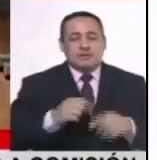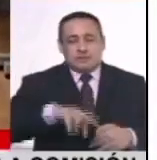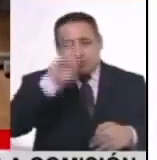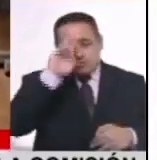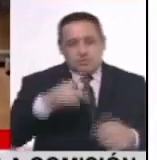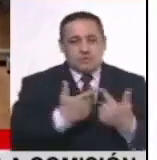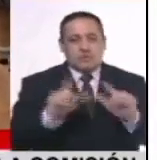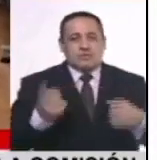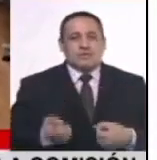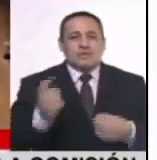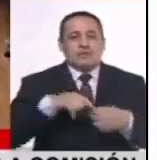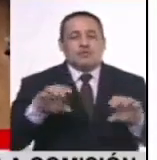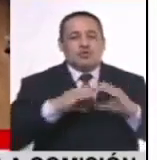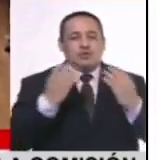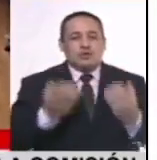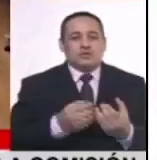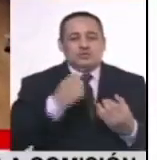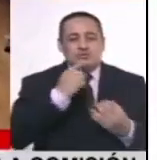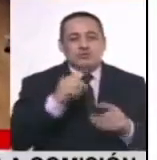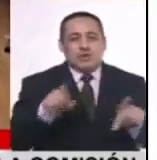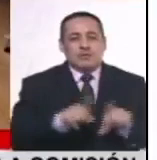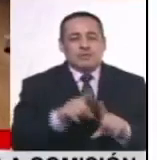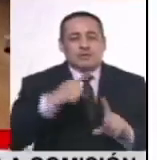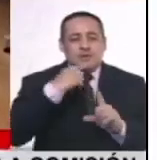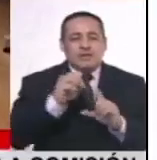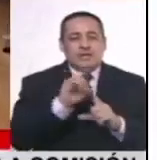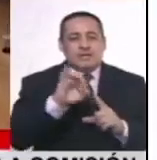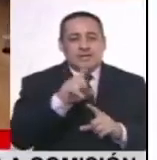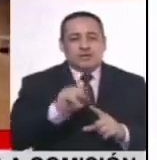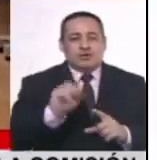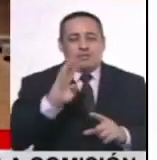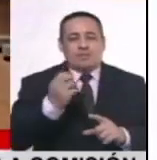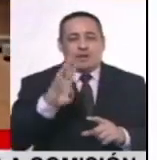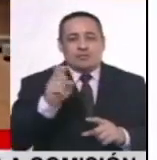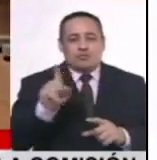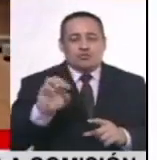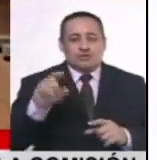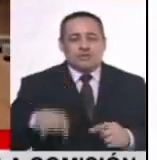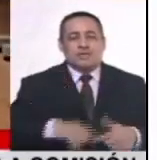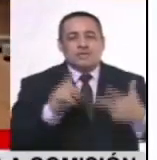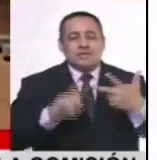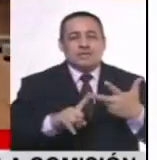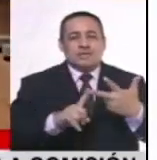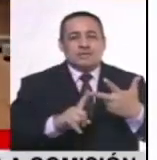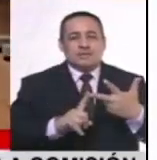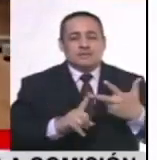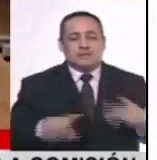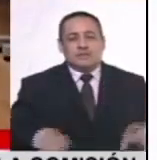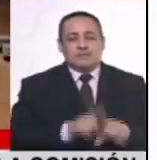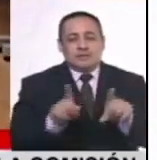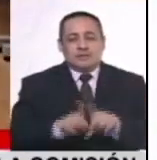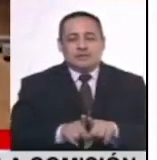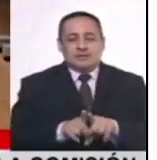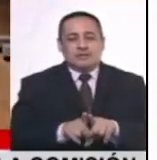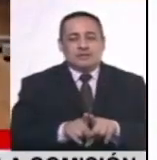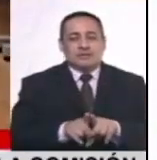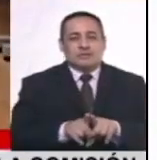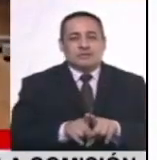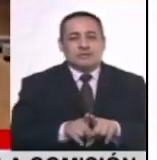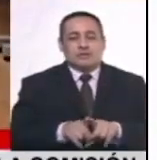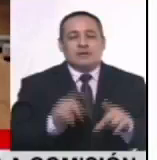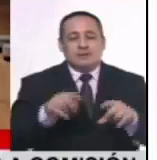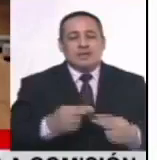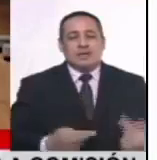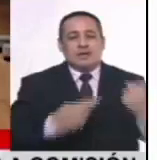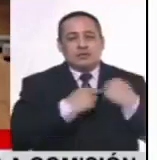Libre, e integrada por el congresista segundo Teodomiro Quirós Barbosa, de bancada magisterial, y para